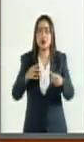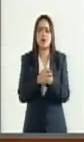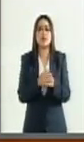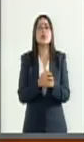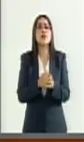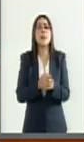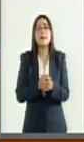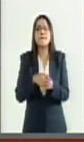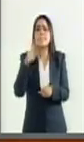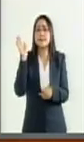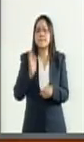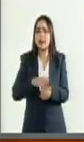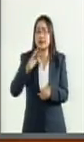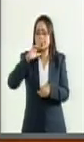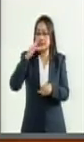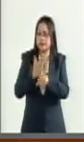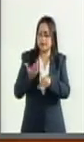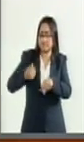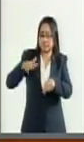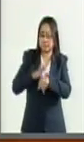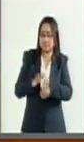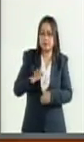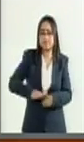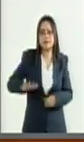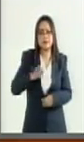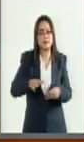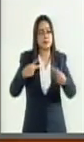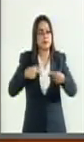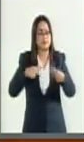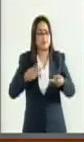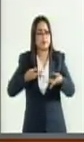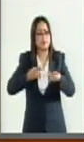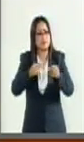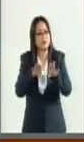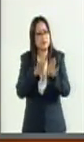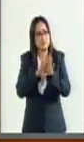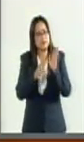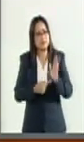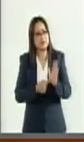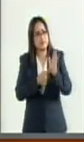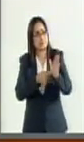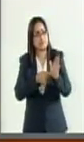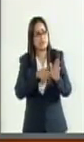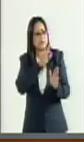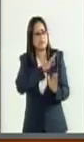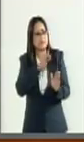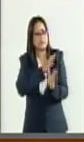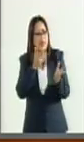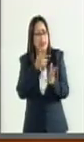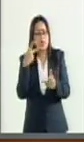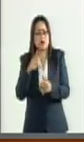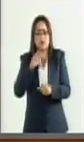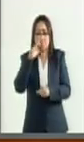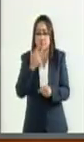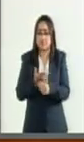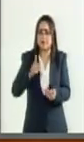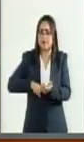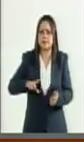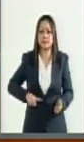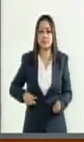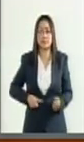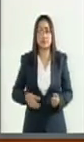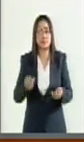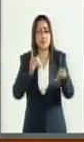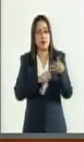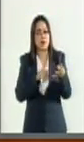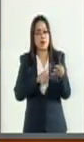participación y responsabilidad pública, la rendición de cuentas y la eficacia de la acción gubernamental.